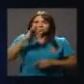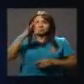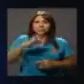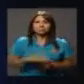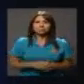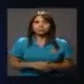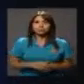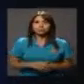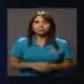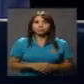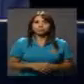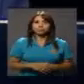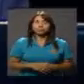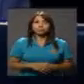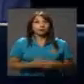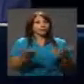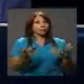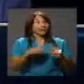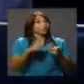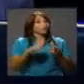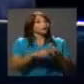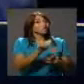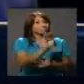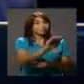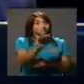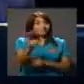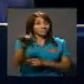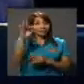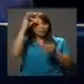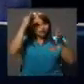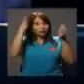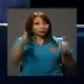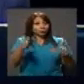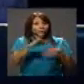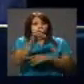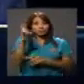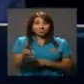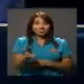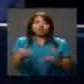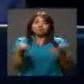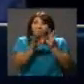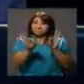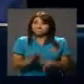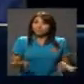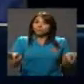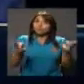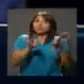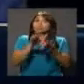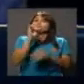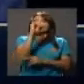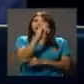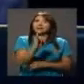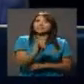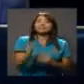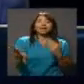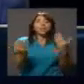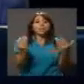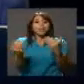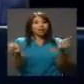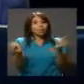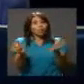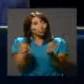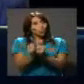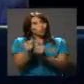quedan avisados entonces los filósofos de este país pesa más un artista que un filósofo en la